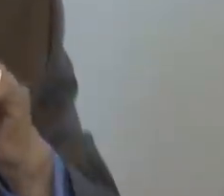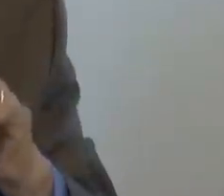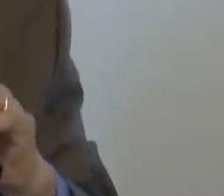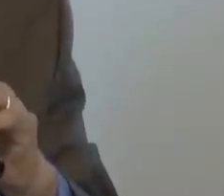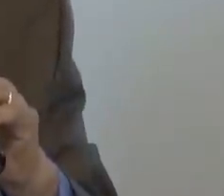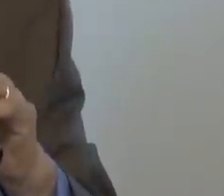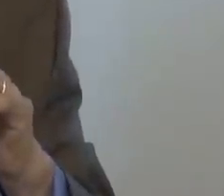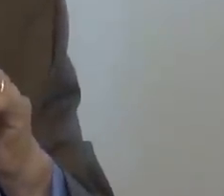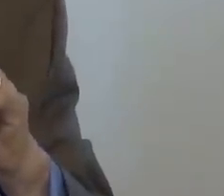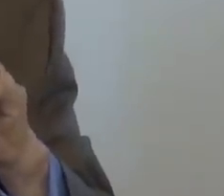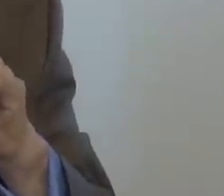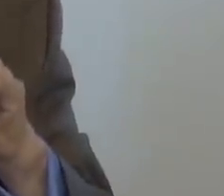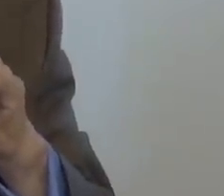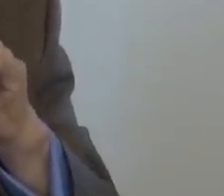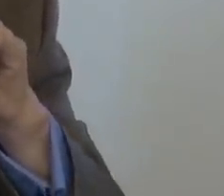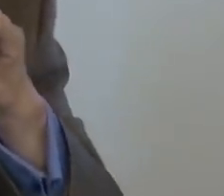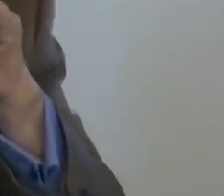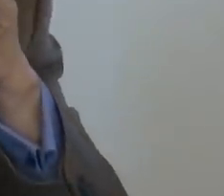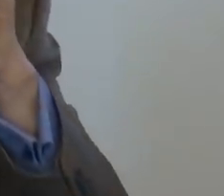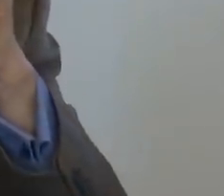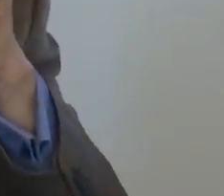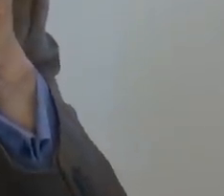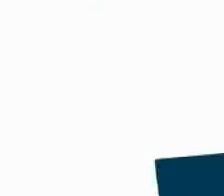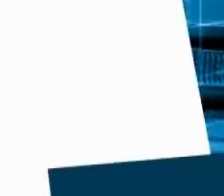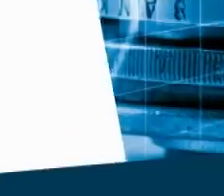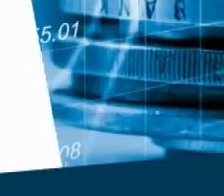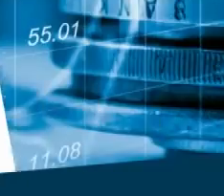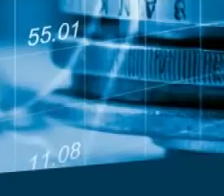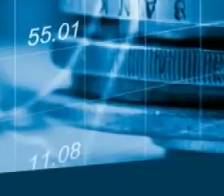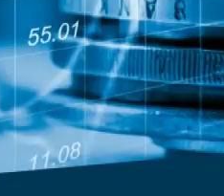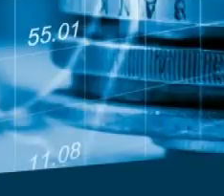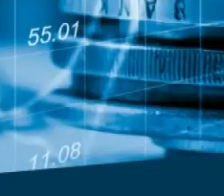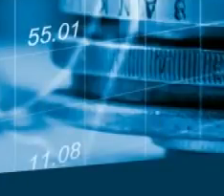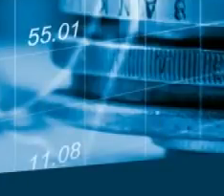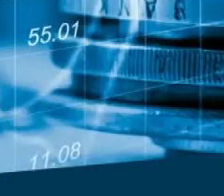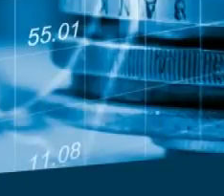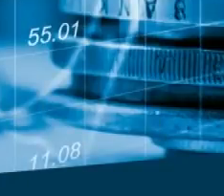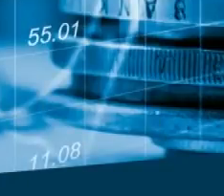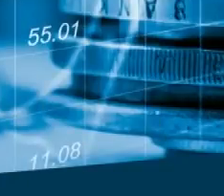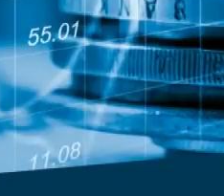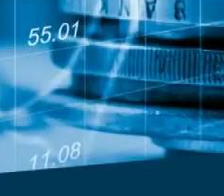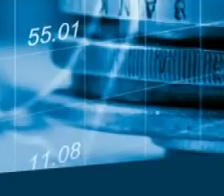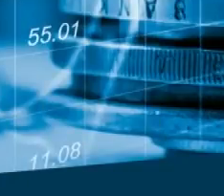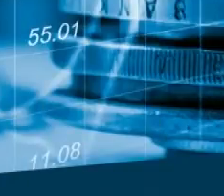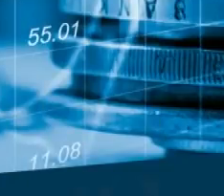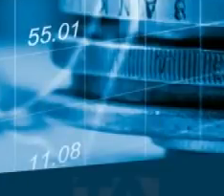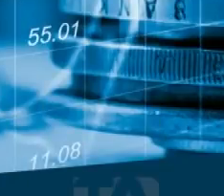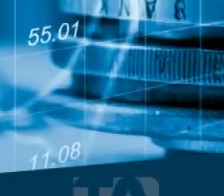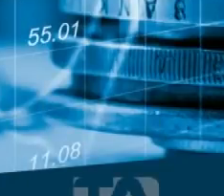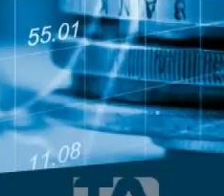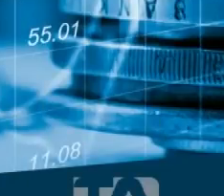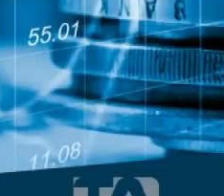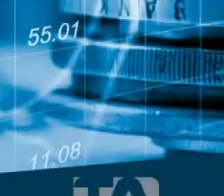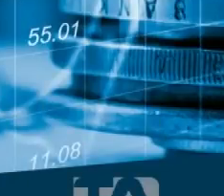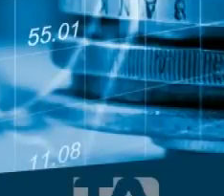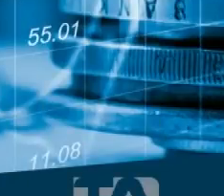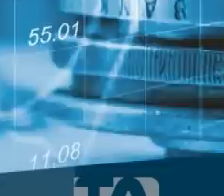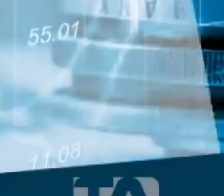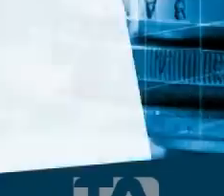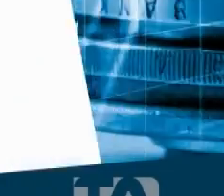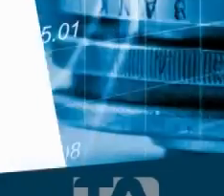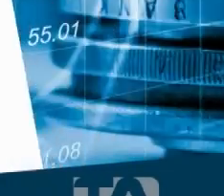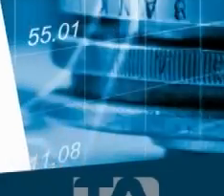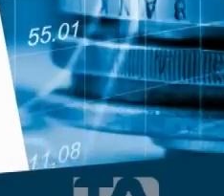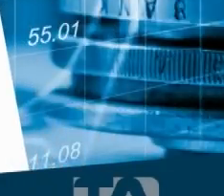ministro de Energía y Recursos Naturales No Renovables, René Ortiz, manifestó un crecimiento del 182% en la exportación de productos